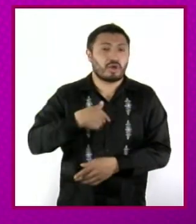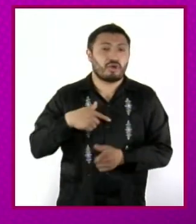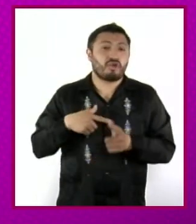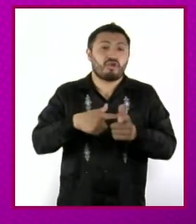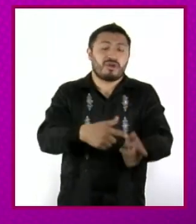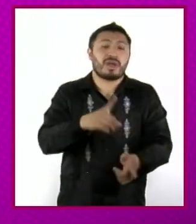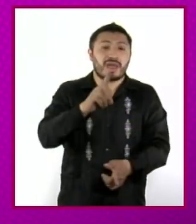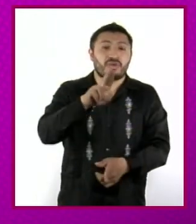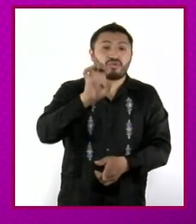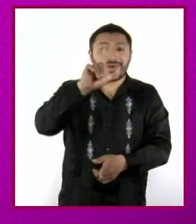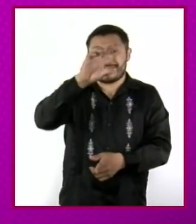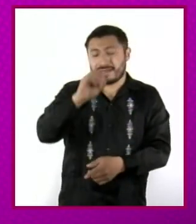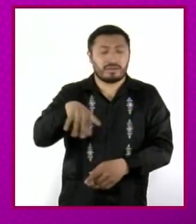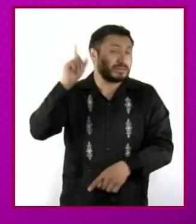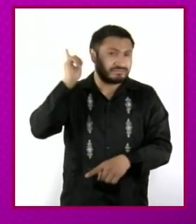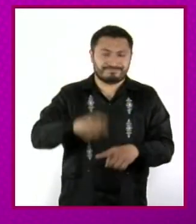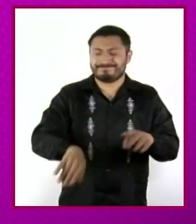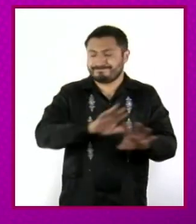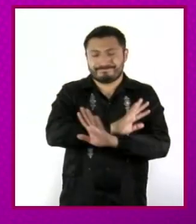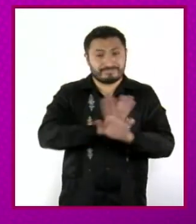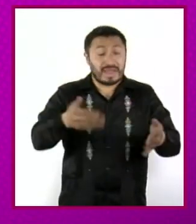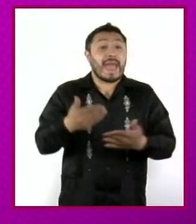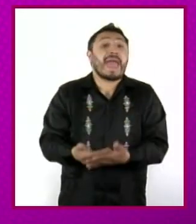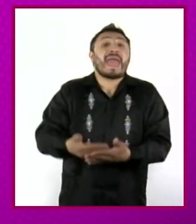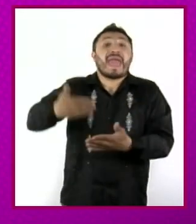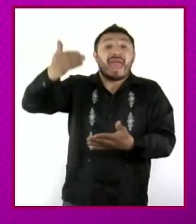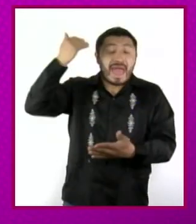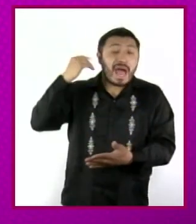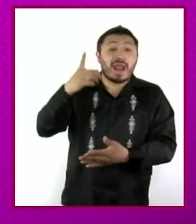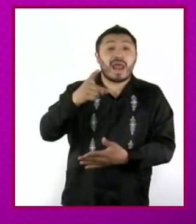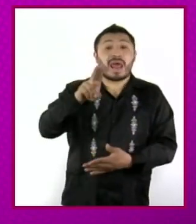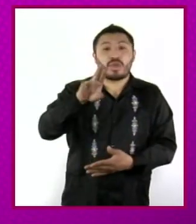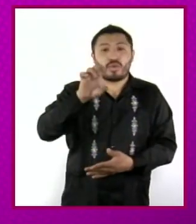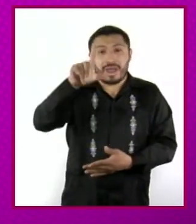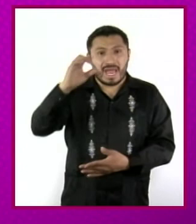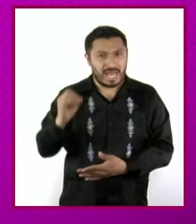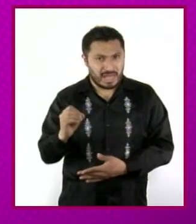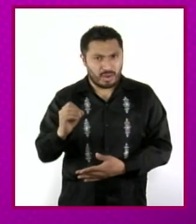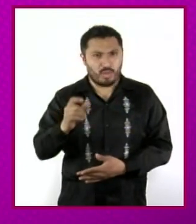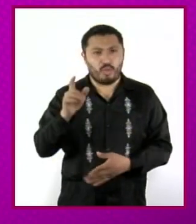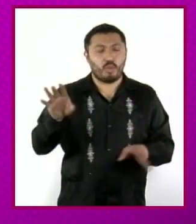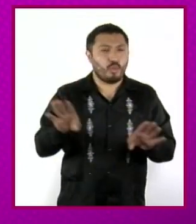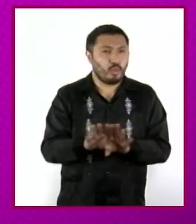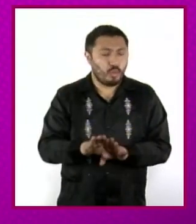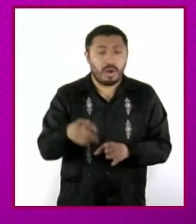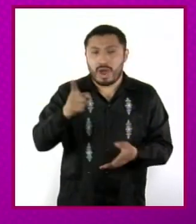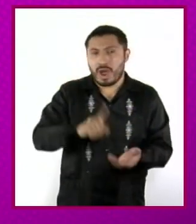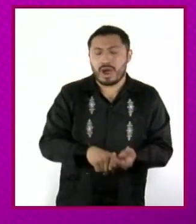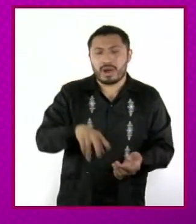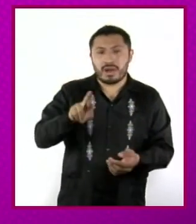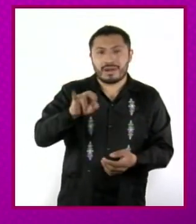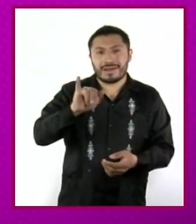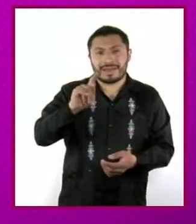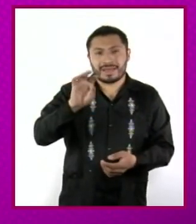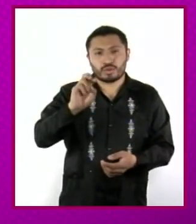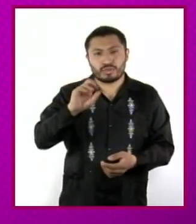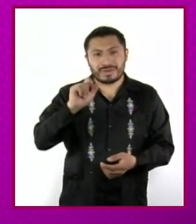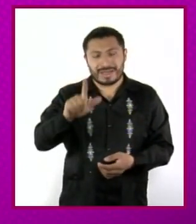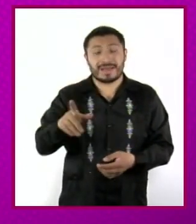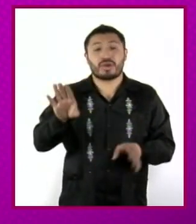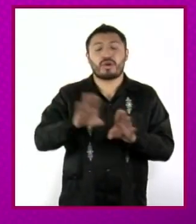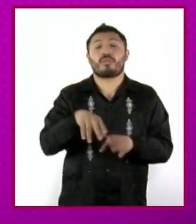duelo. Mientras que antes el duelo, en un ritual que se le llamaba